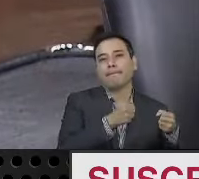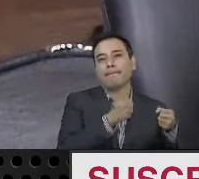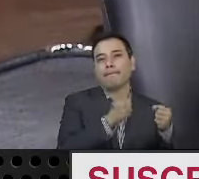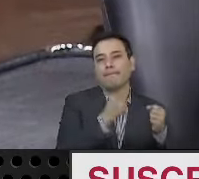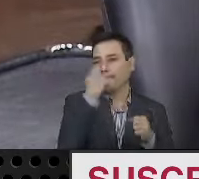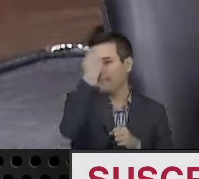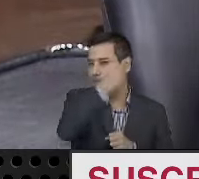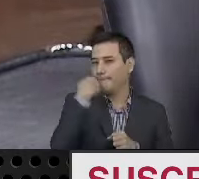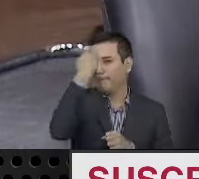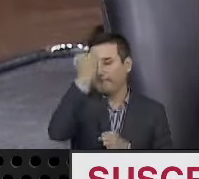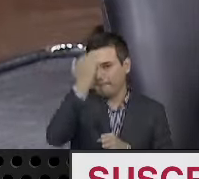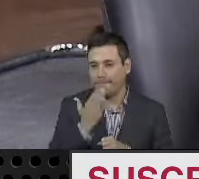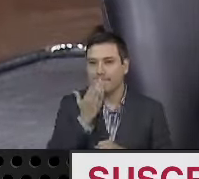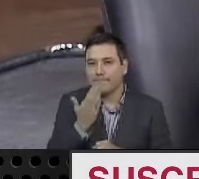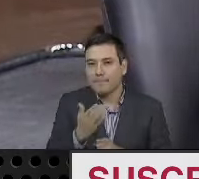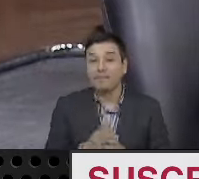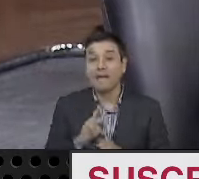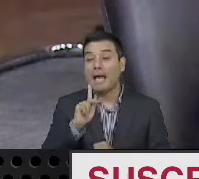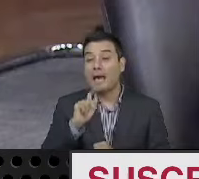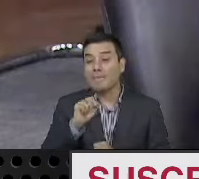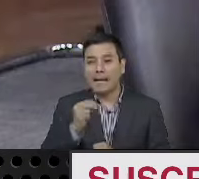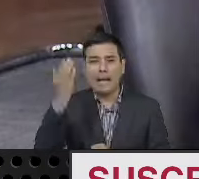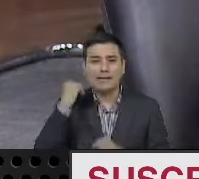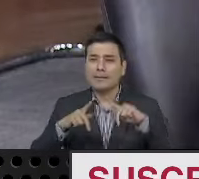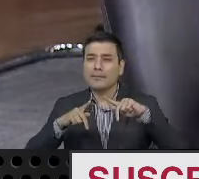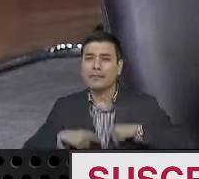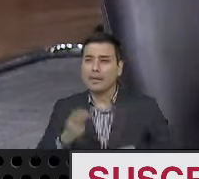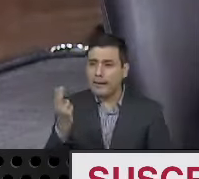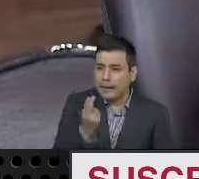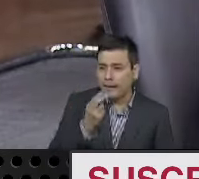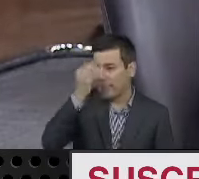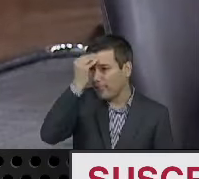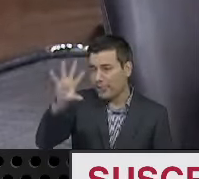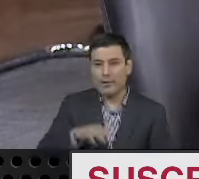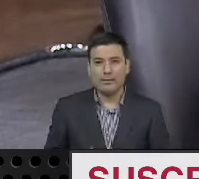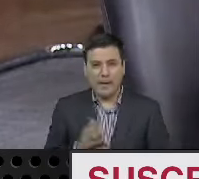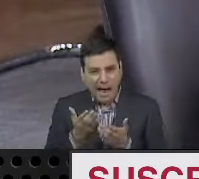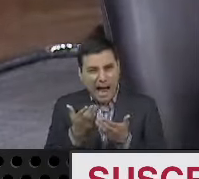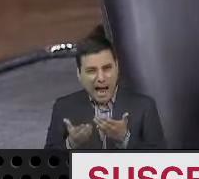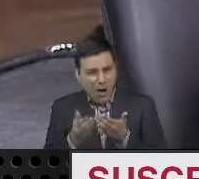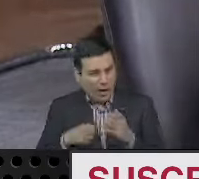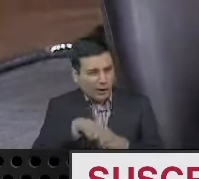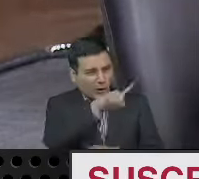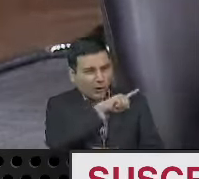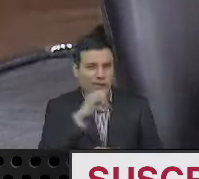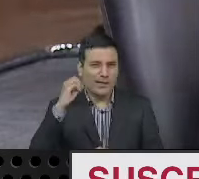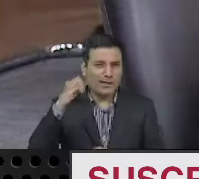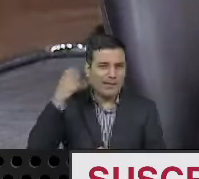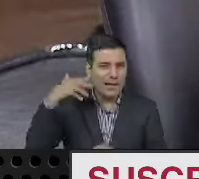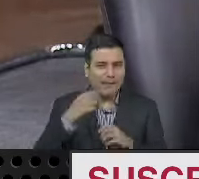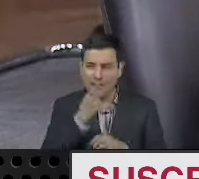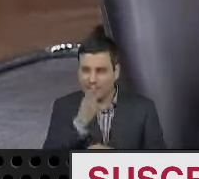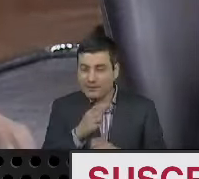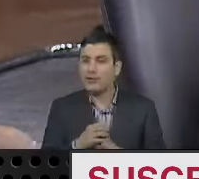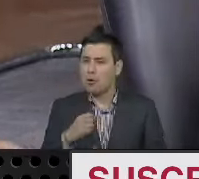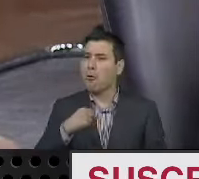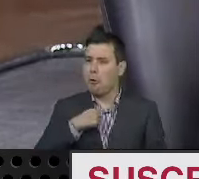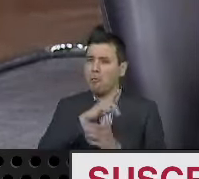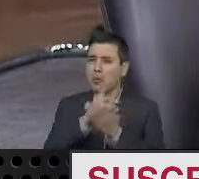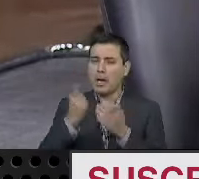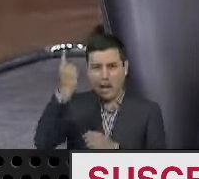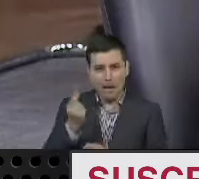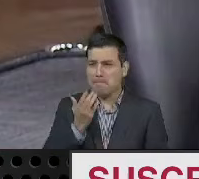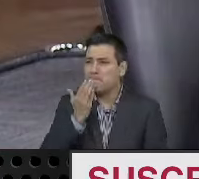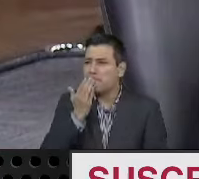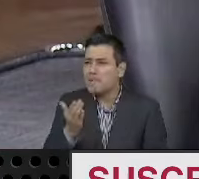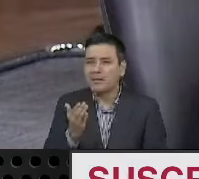de haber abandonado al pueblo porque dicen ahora en campaña que están de acuerdo con los programas sociales eso es falso y no se trata aquí de venir a dar un